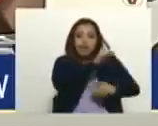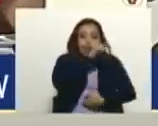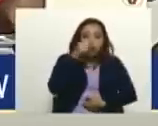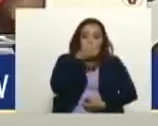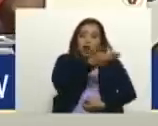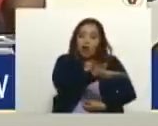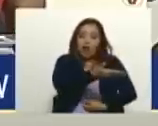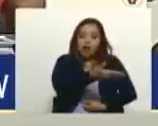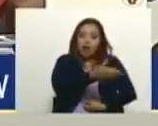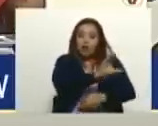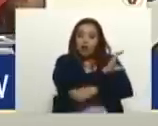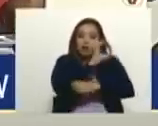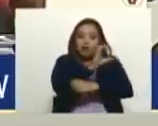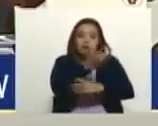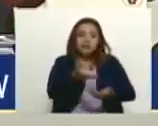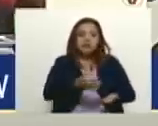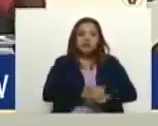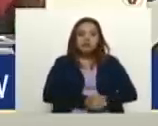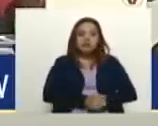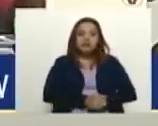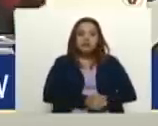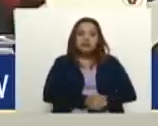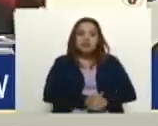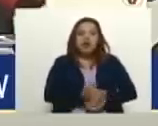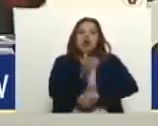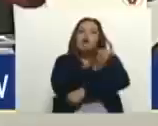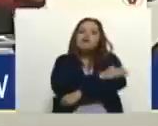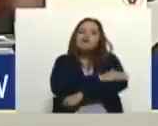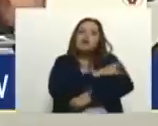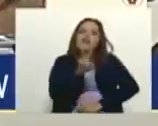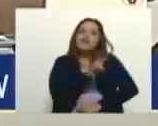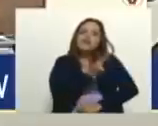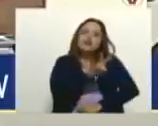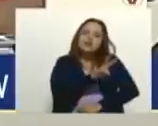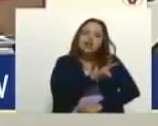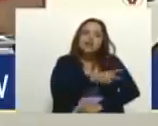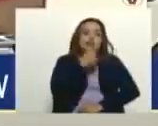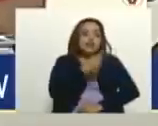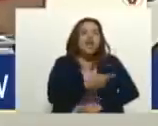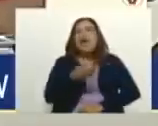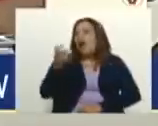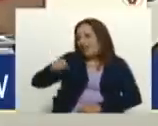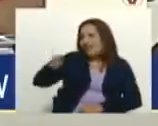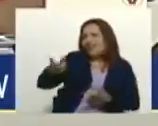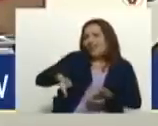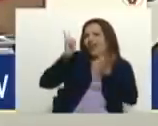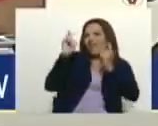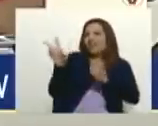Ellos, la oposición venezolana, su compromiso era que Colombia iba a pasar su droga por aquí.